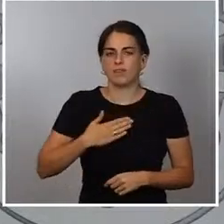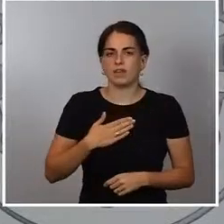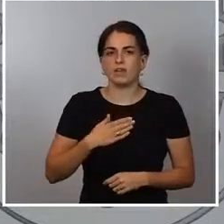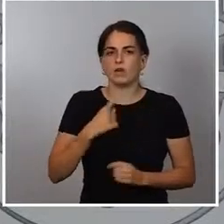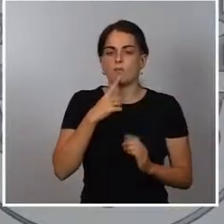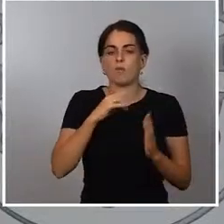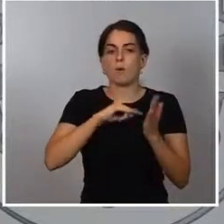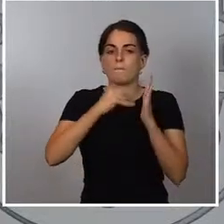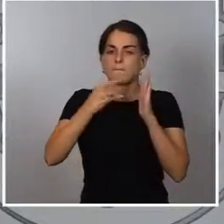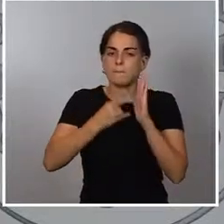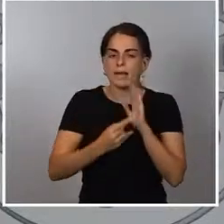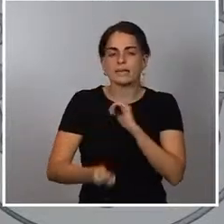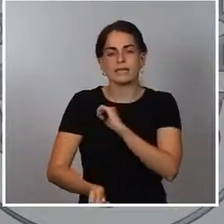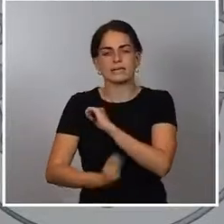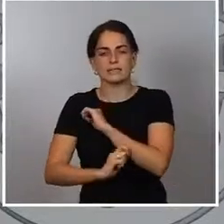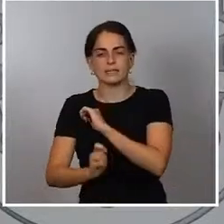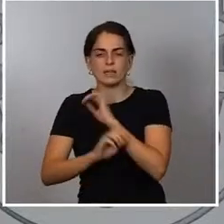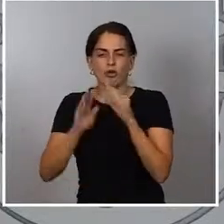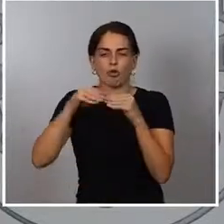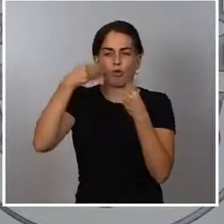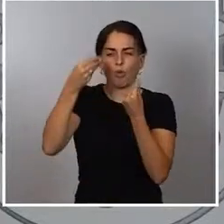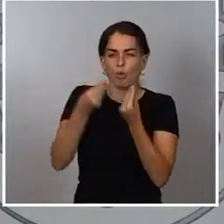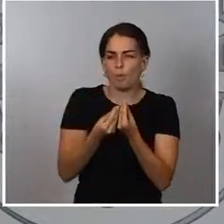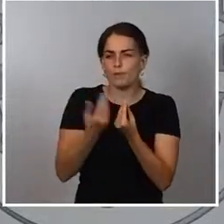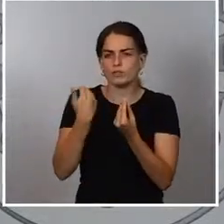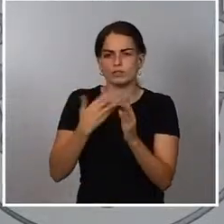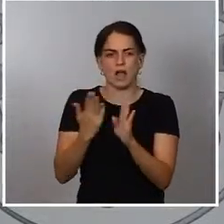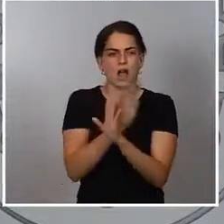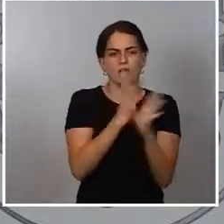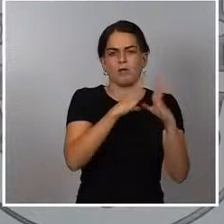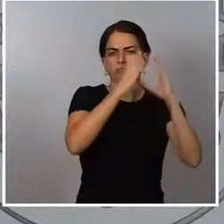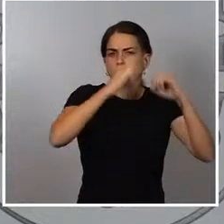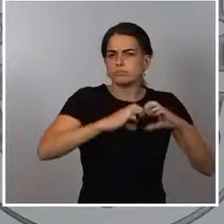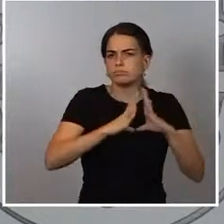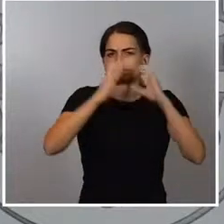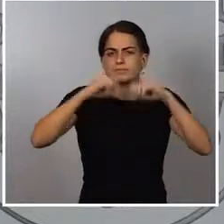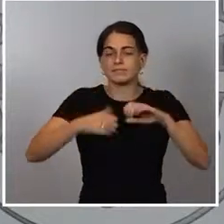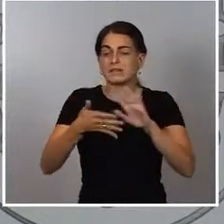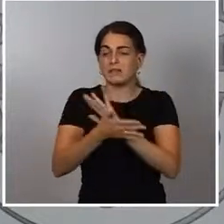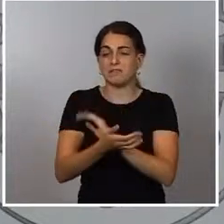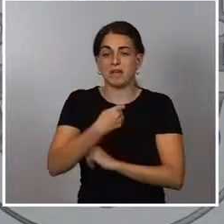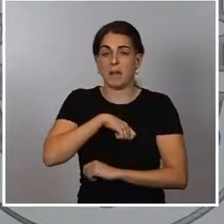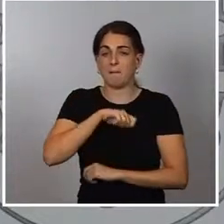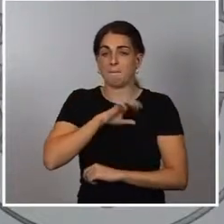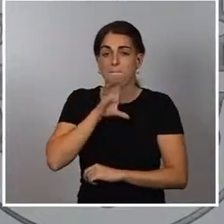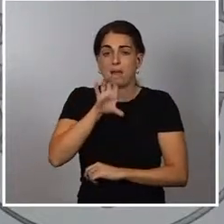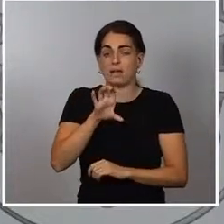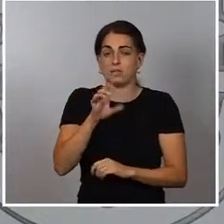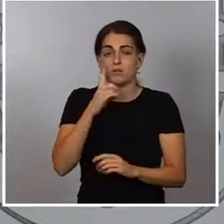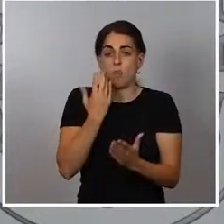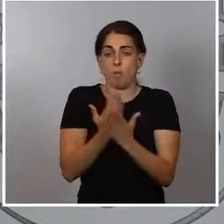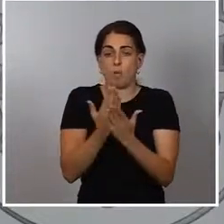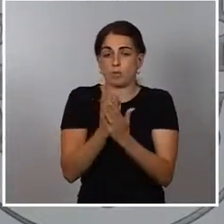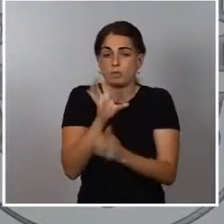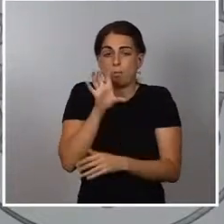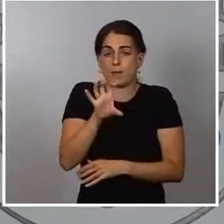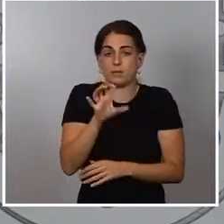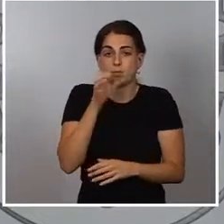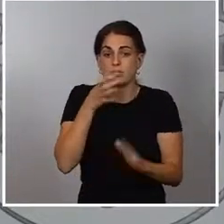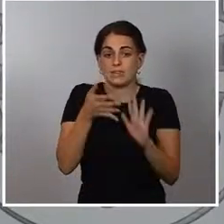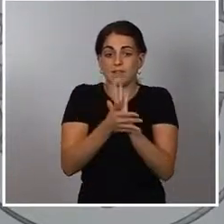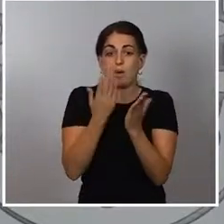estrategias los documentos que tenemos consensuado son propuestas de país porque es una propuesta que se adapta a la realidad